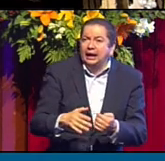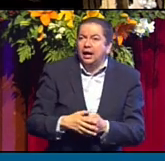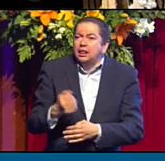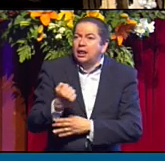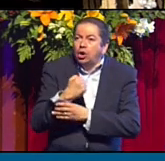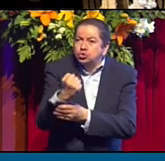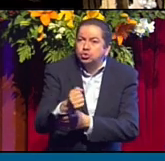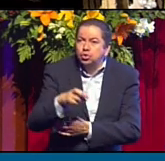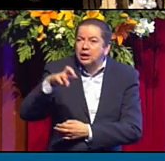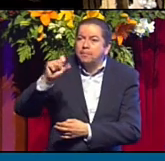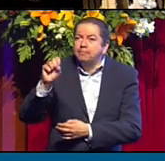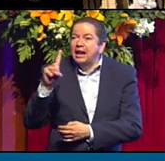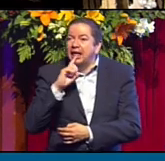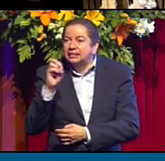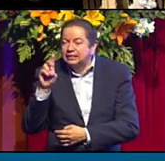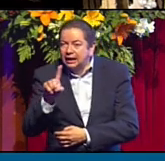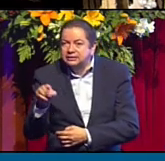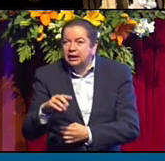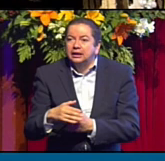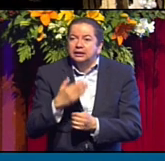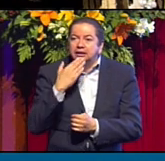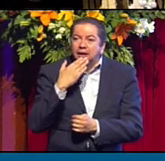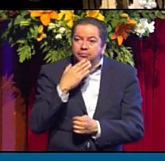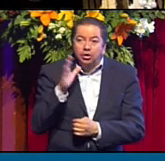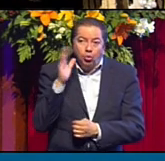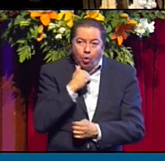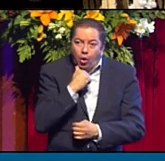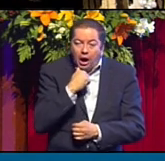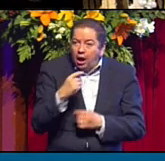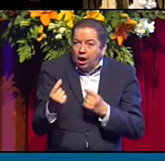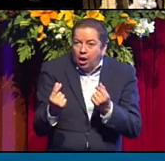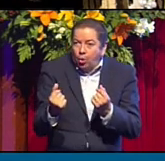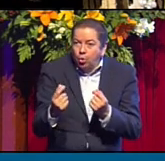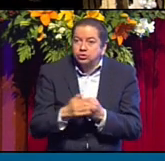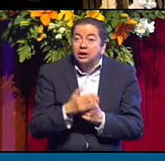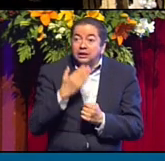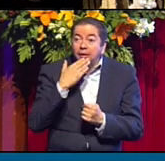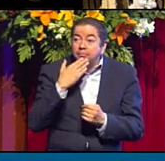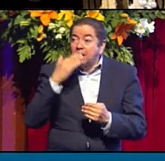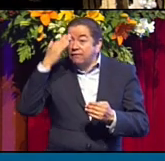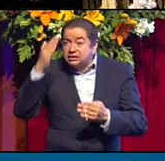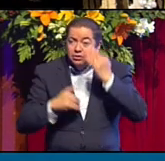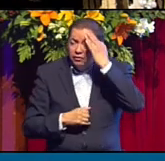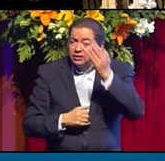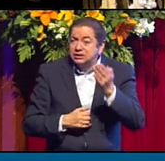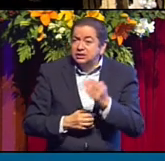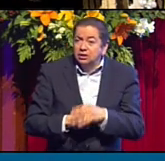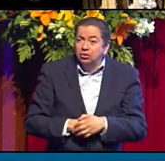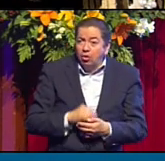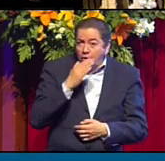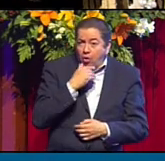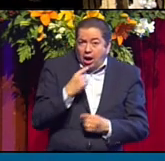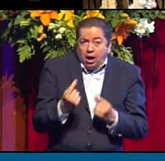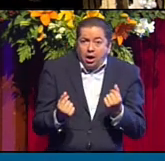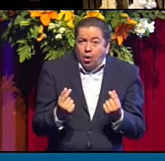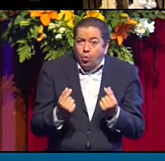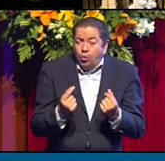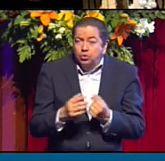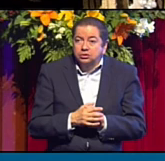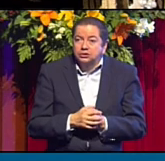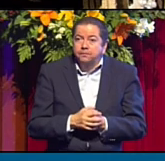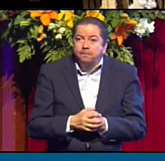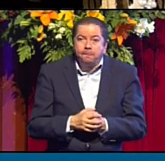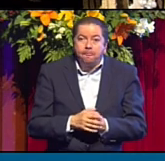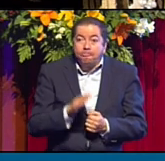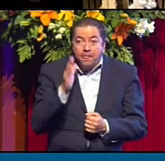ayudar a las plantas pequeñas que efectivamente que no tienen los recursos, y está también para los vecinos que no tienen recursos. Pero los